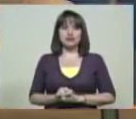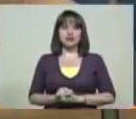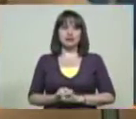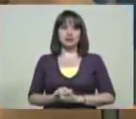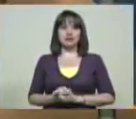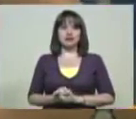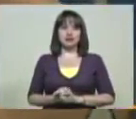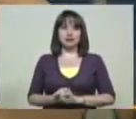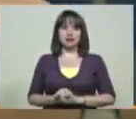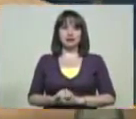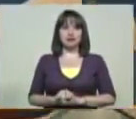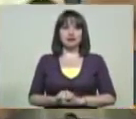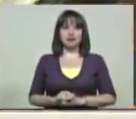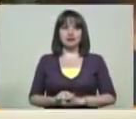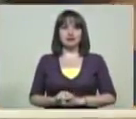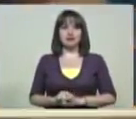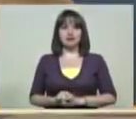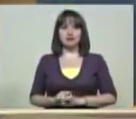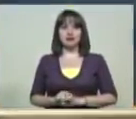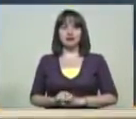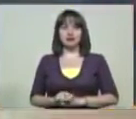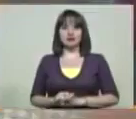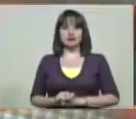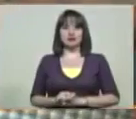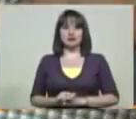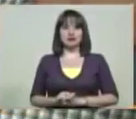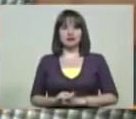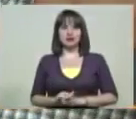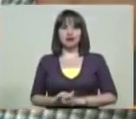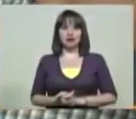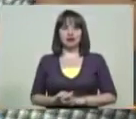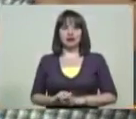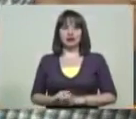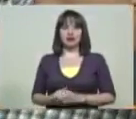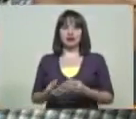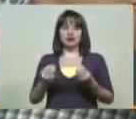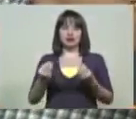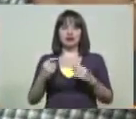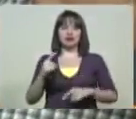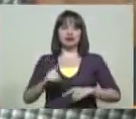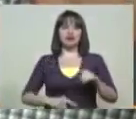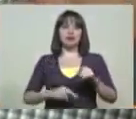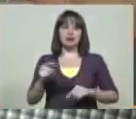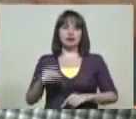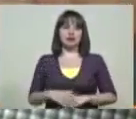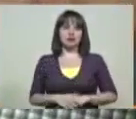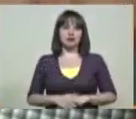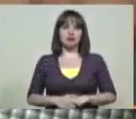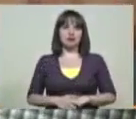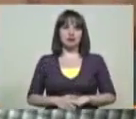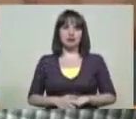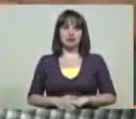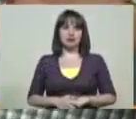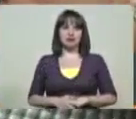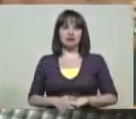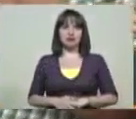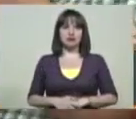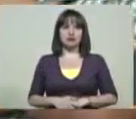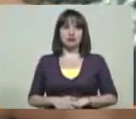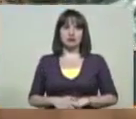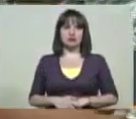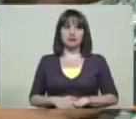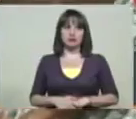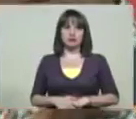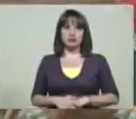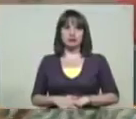yo me puse dios da a los compañeros de la dirección nacional compañera gobernadores gobernadoras camaradas hermanos hermanas